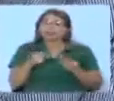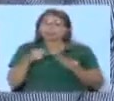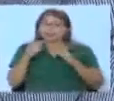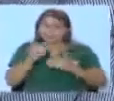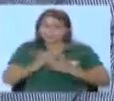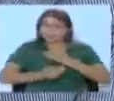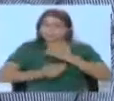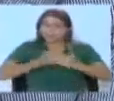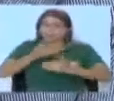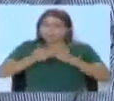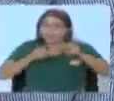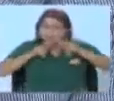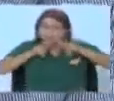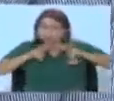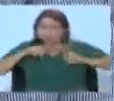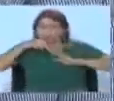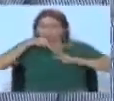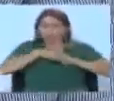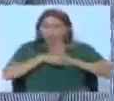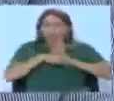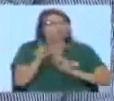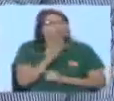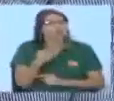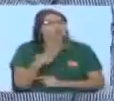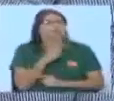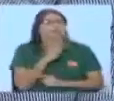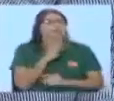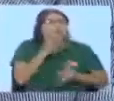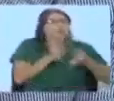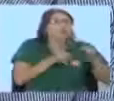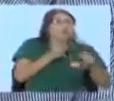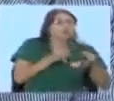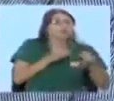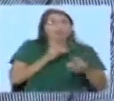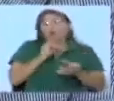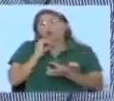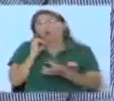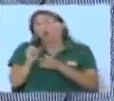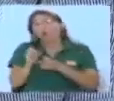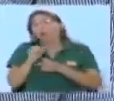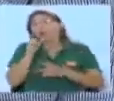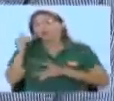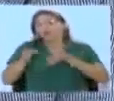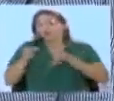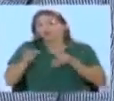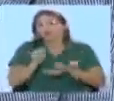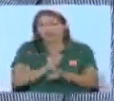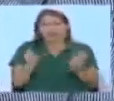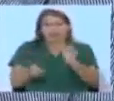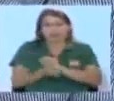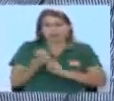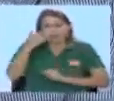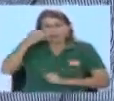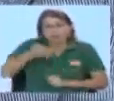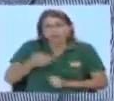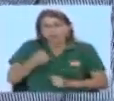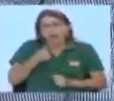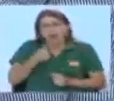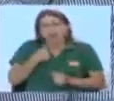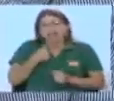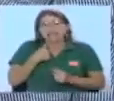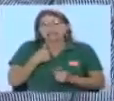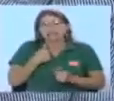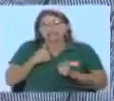el momento, no es si es justo o no el cambio, que creo que hay elementos como para poder justificar que eventualmente el país pueda